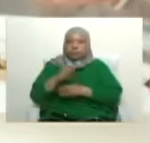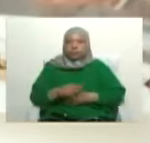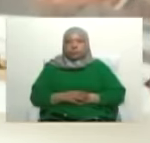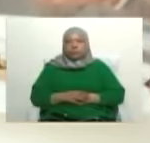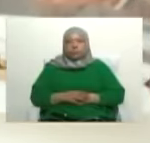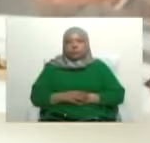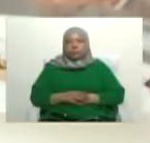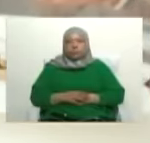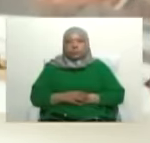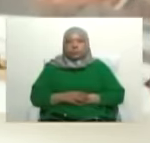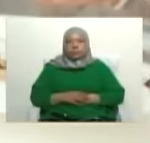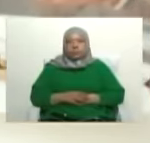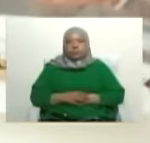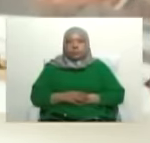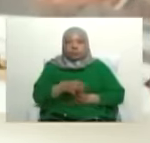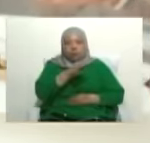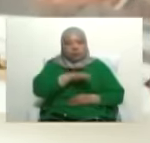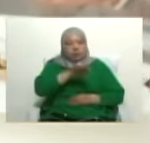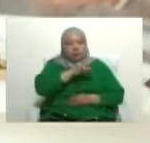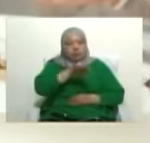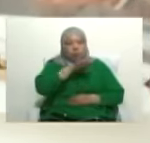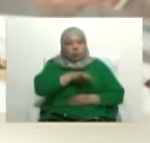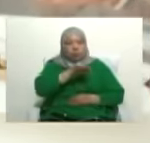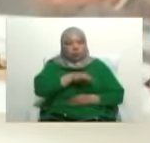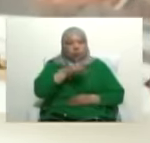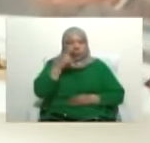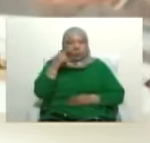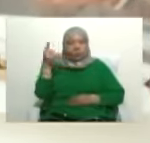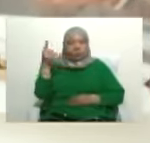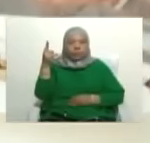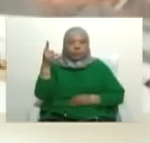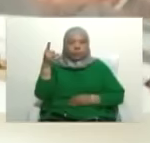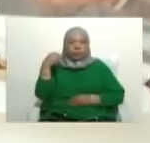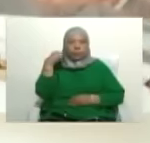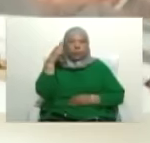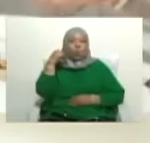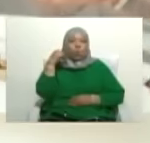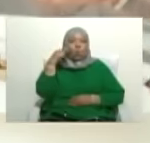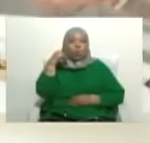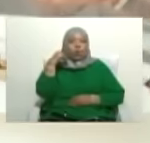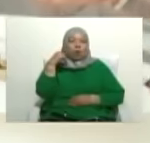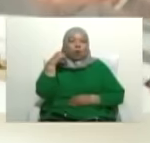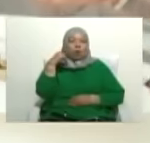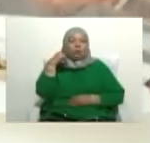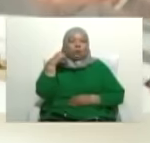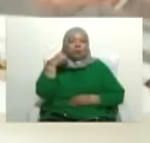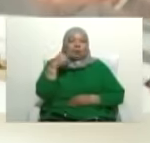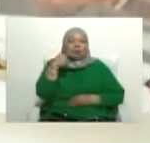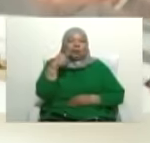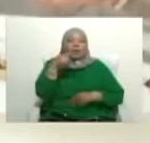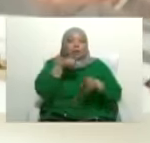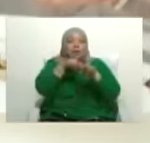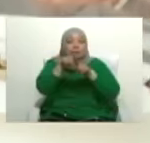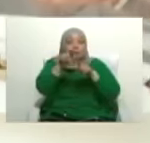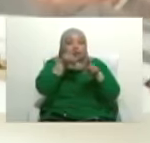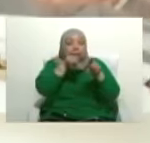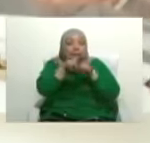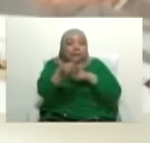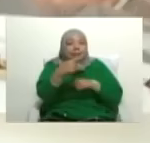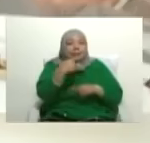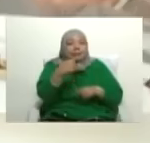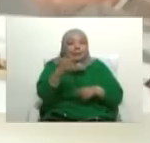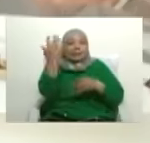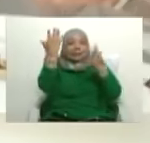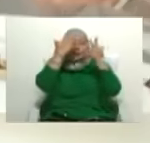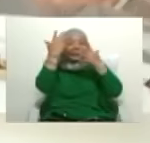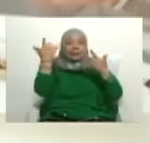Pantalla completa, por favor. Ese señor que está allí, que está poniendo cara de Ledezma, eres tremendo pajugo. Ese señor